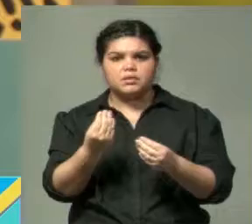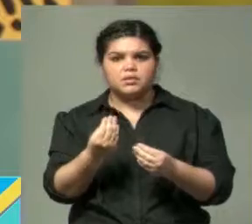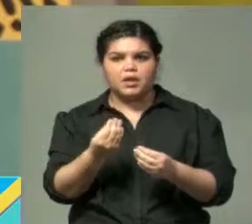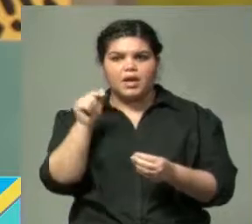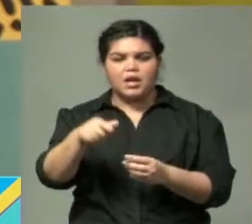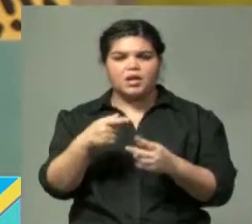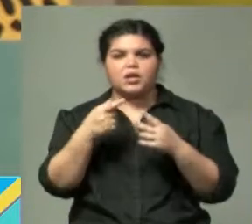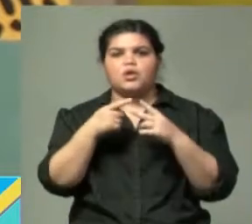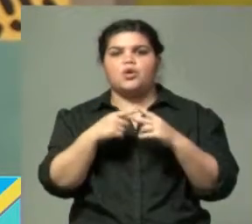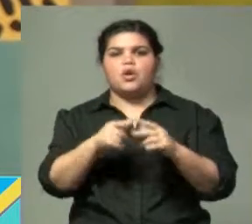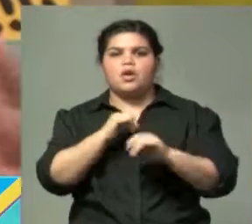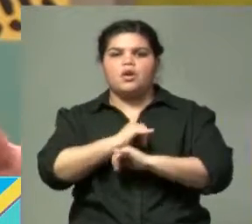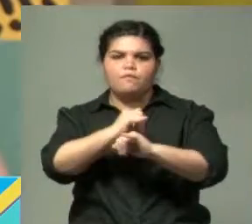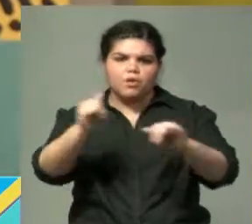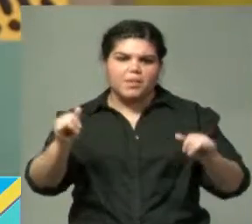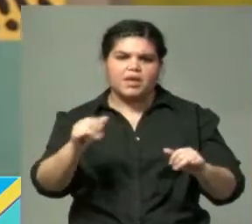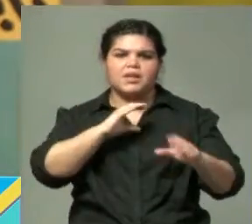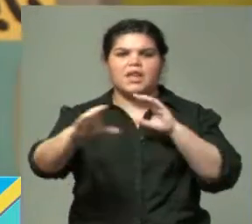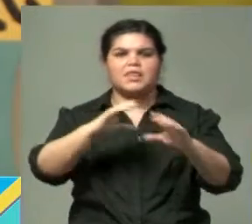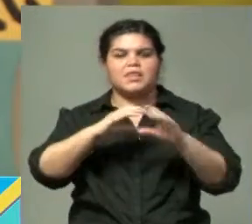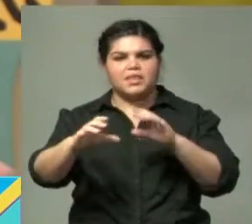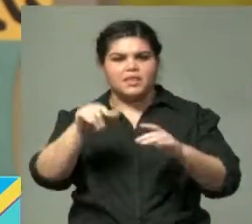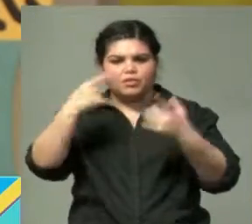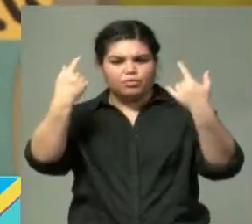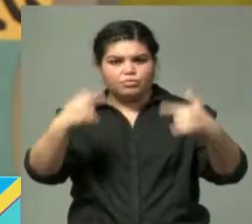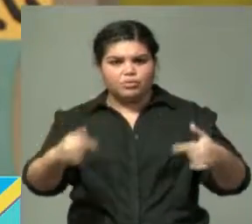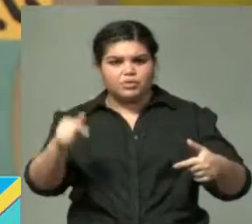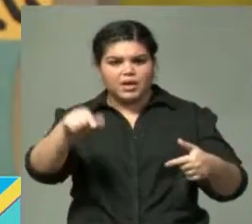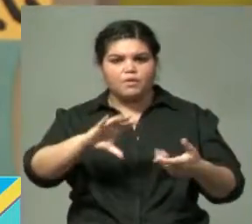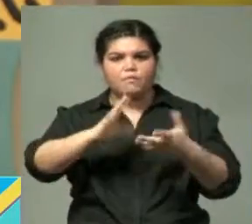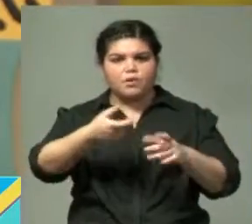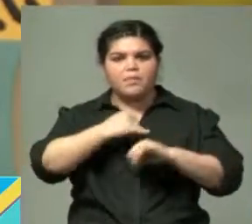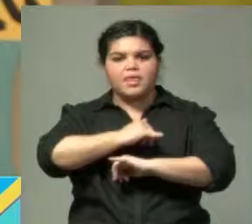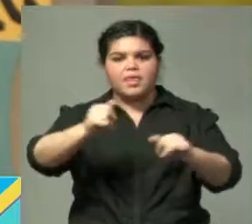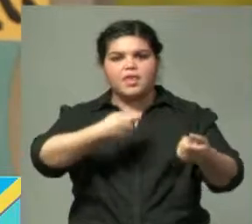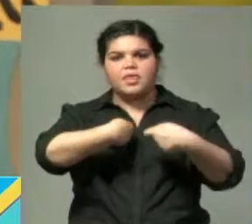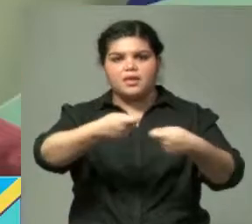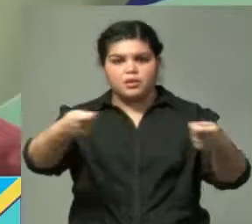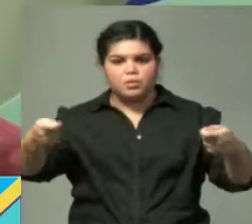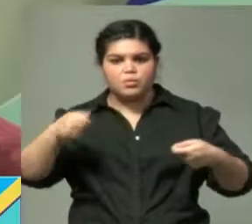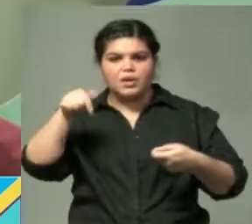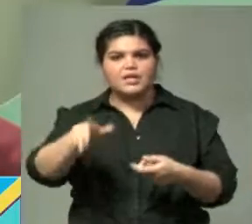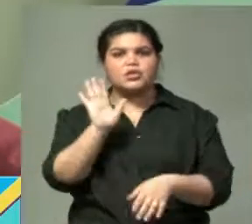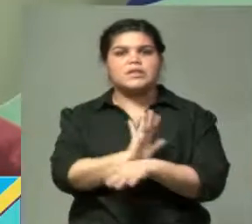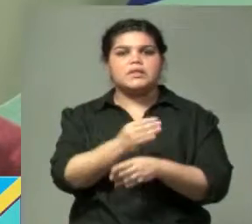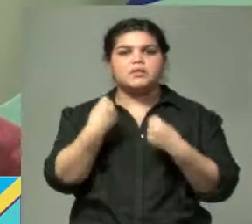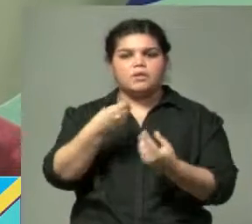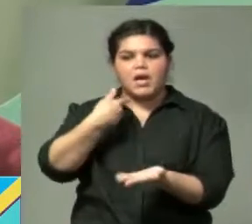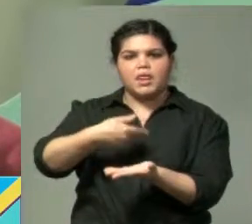la informática, las telecomunicaciones, a los procesos productivos y de distribución de bienes y servicios hace que sea expulsor de mano